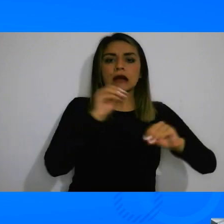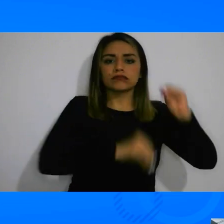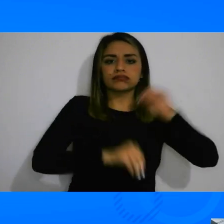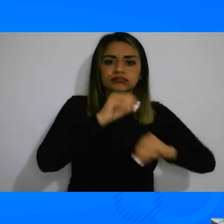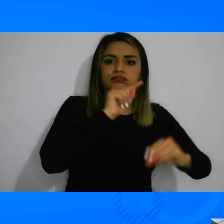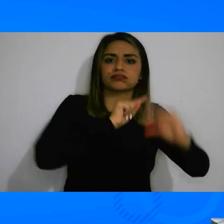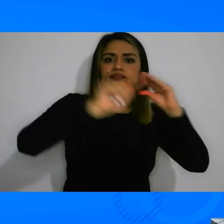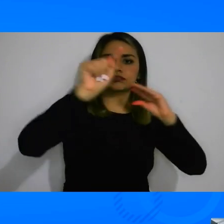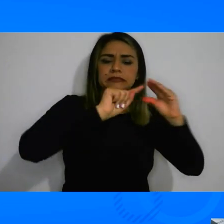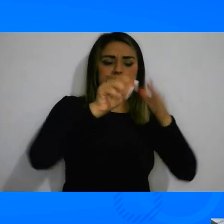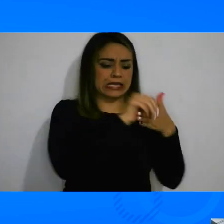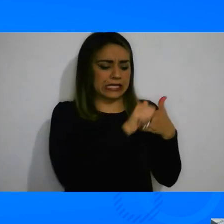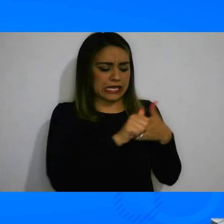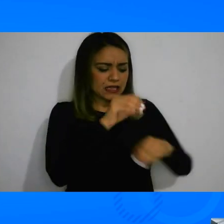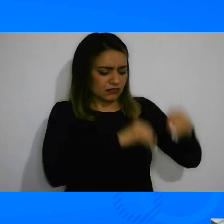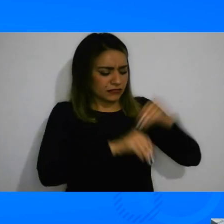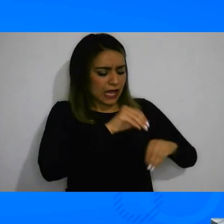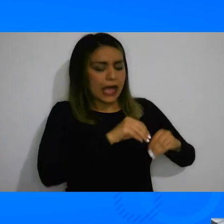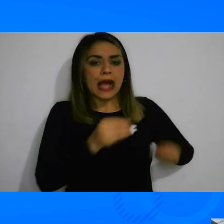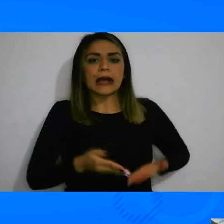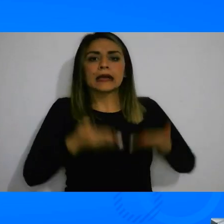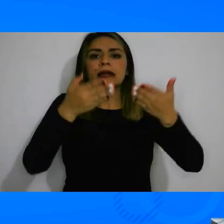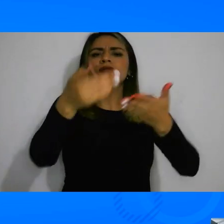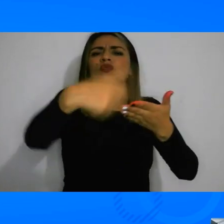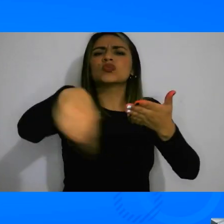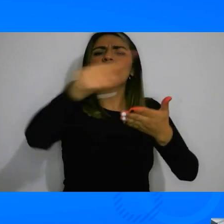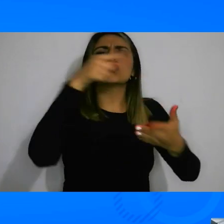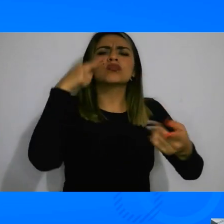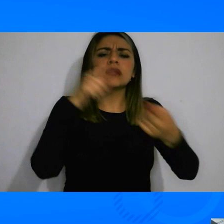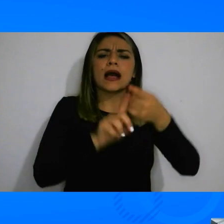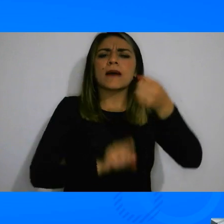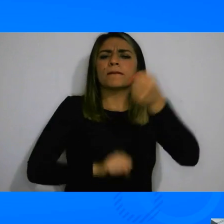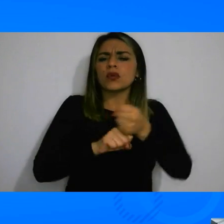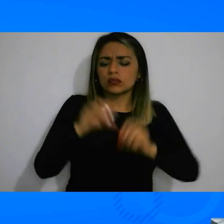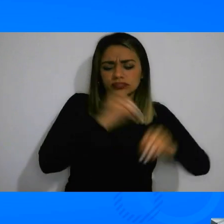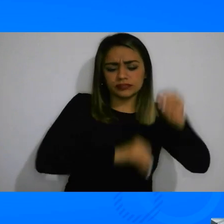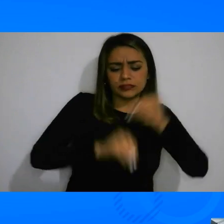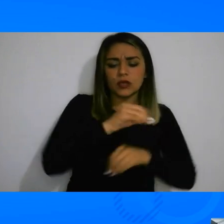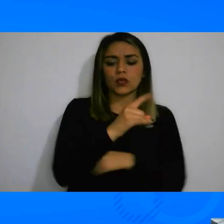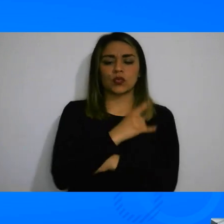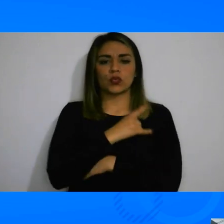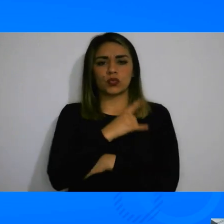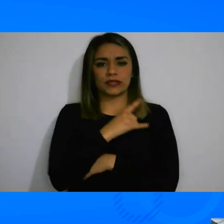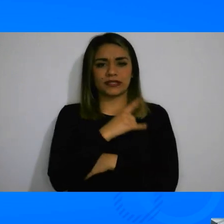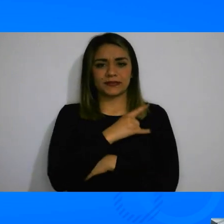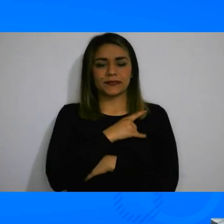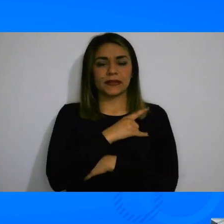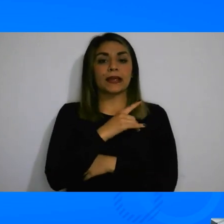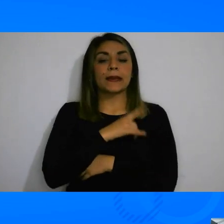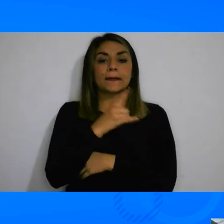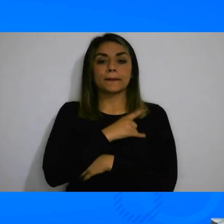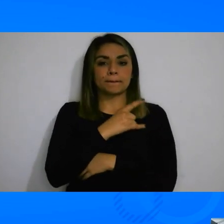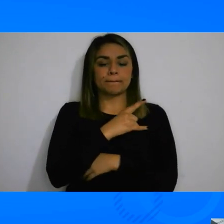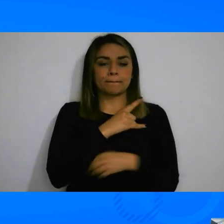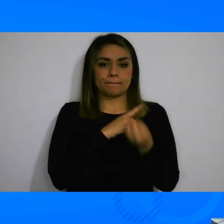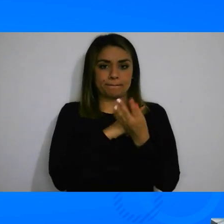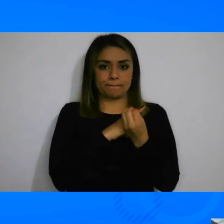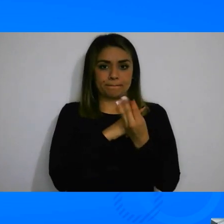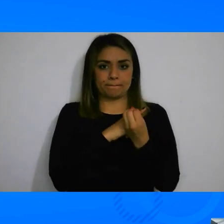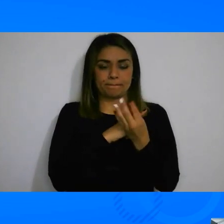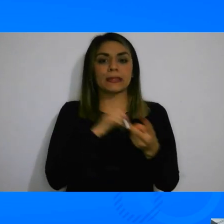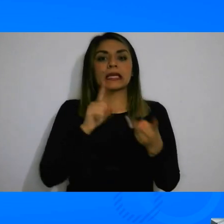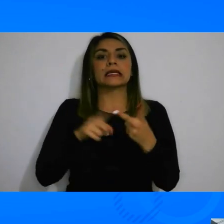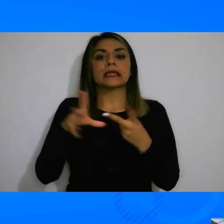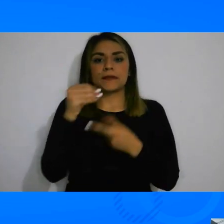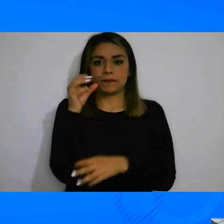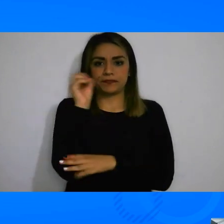Estas guías han sido diseñadas con mucho apoyo de la Universidad Pedagógica de Colombia y también con nuestros